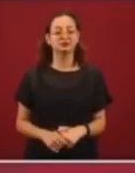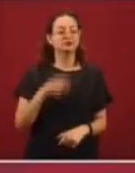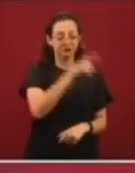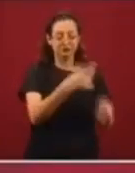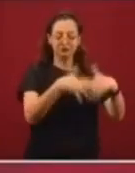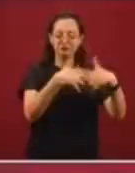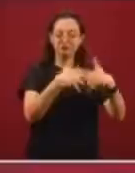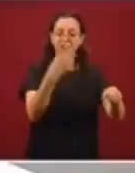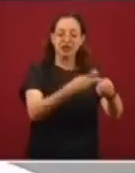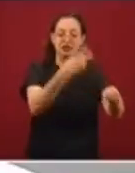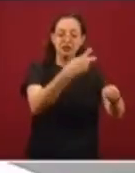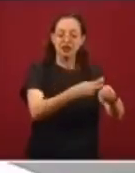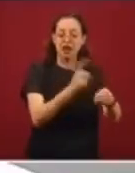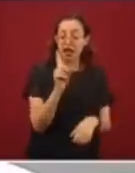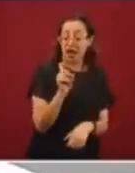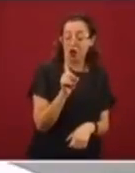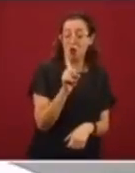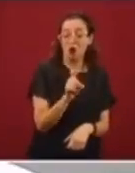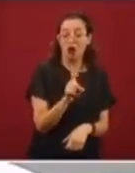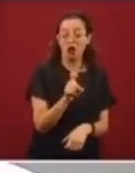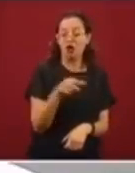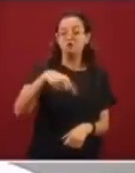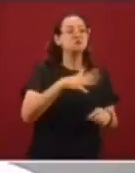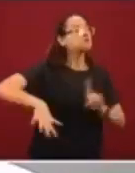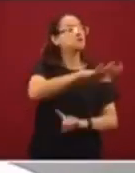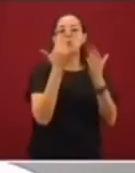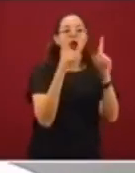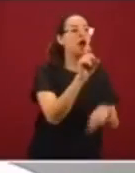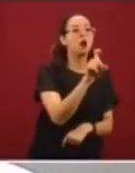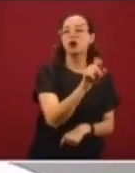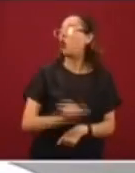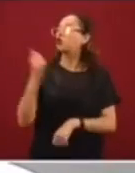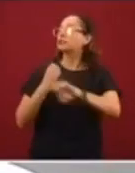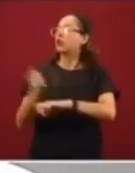elaborar cerveza con agua que vamos a exportar.